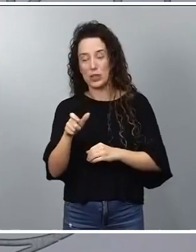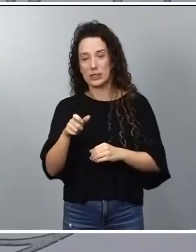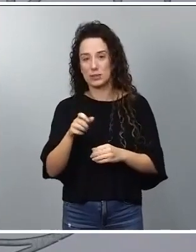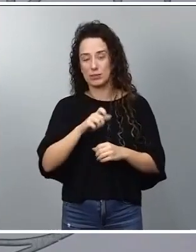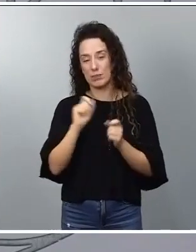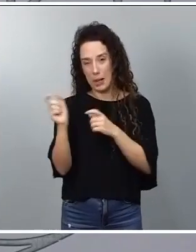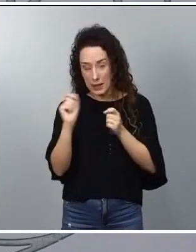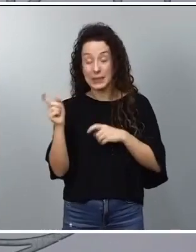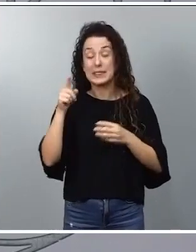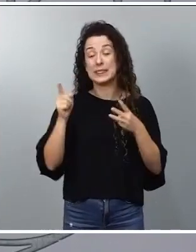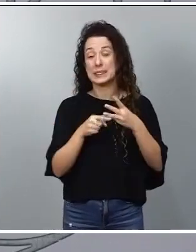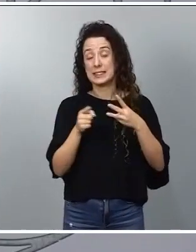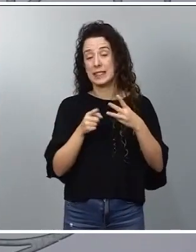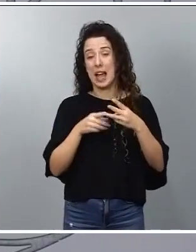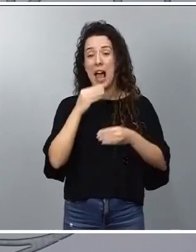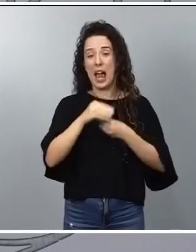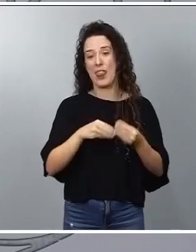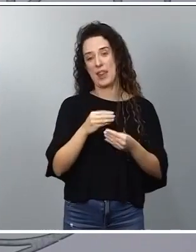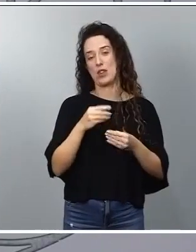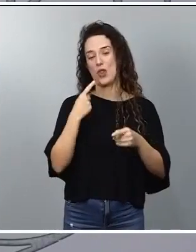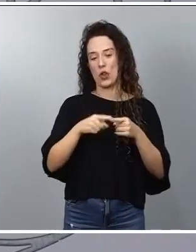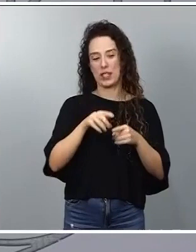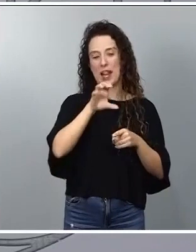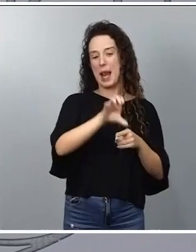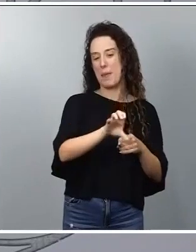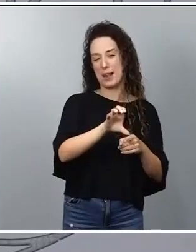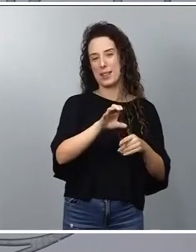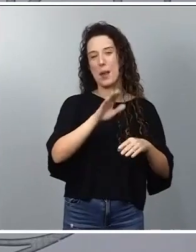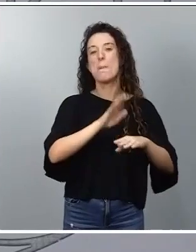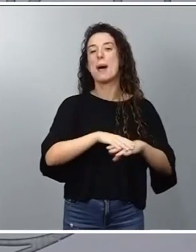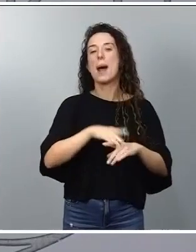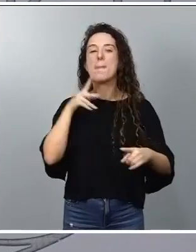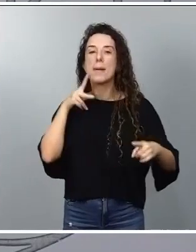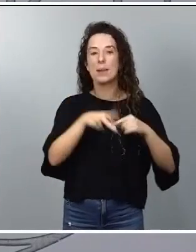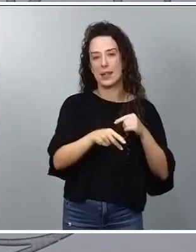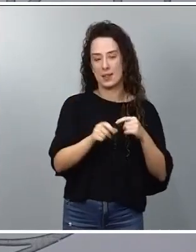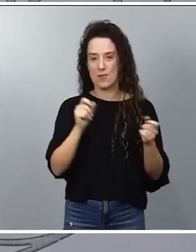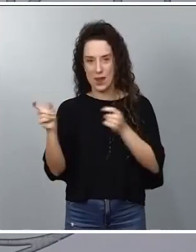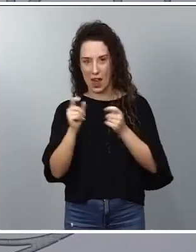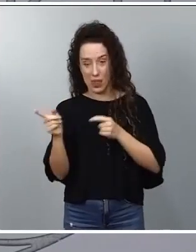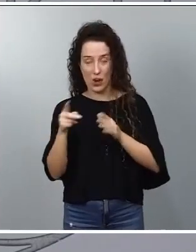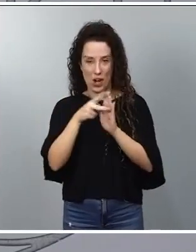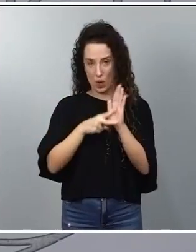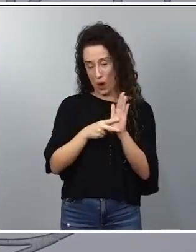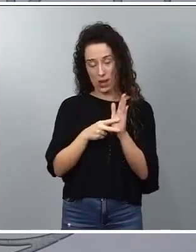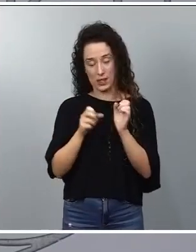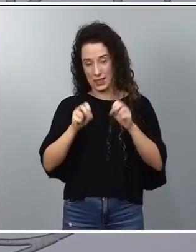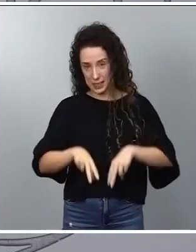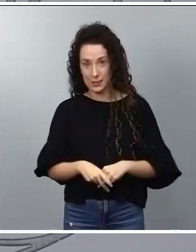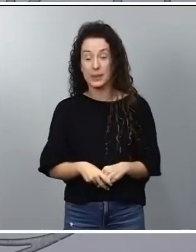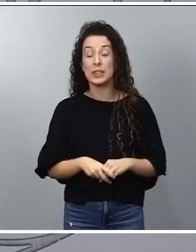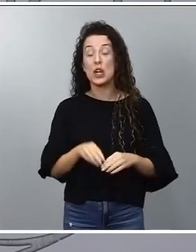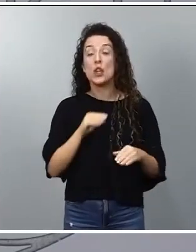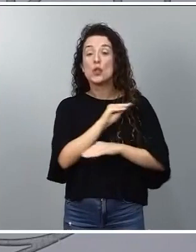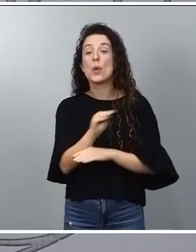lugar, a realización de actuaciones en o país de origen para prevenir esa migración irregular. Esta subvención permitirá